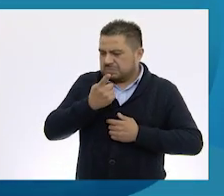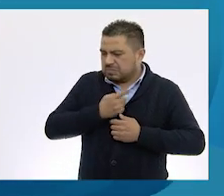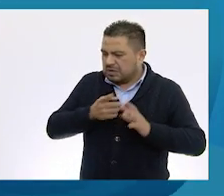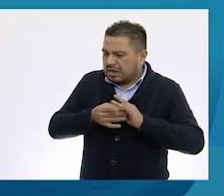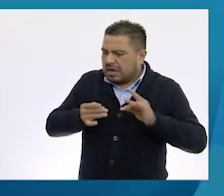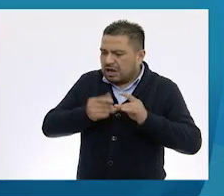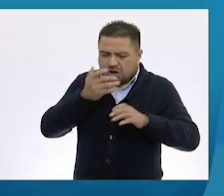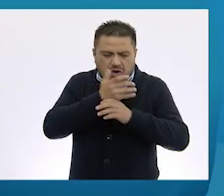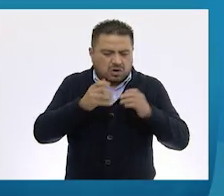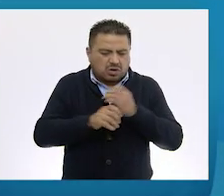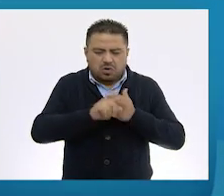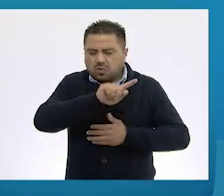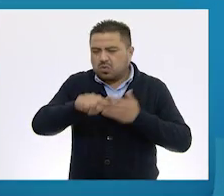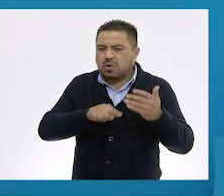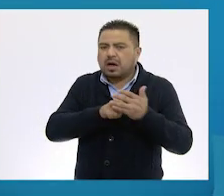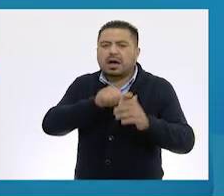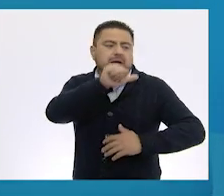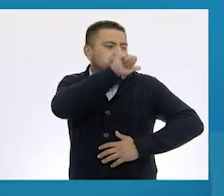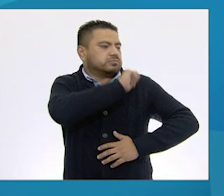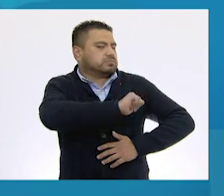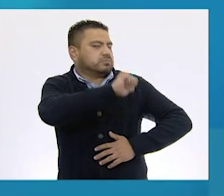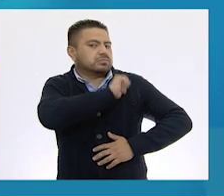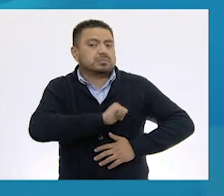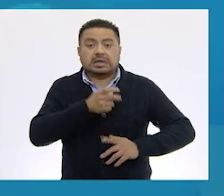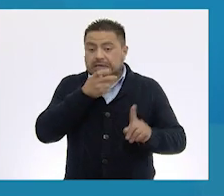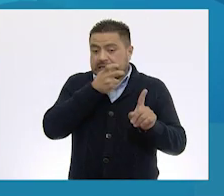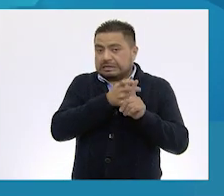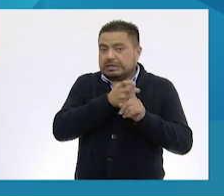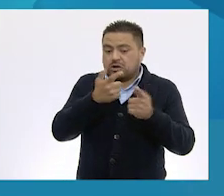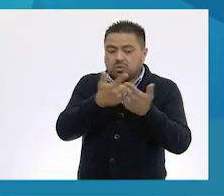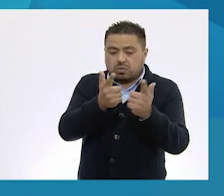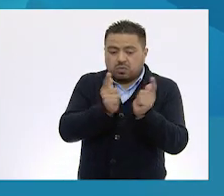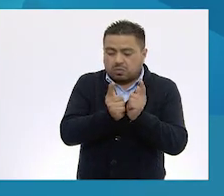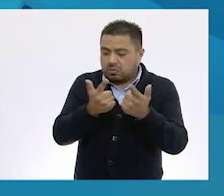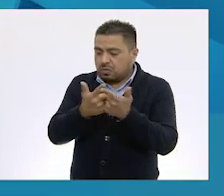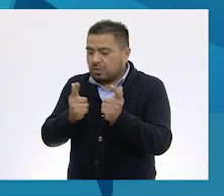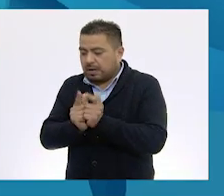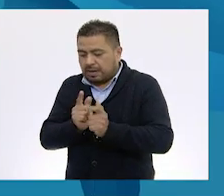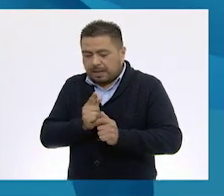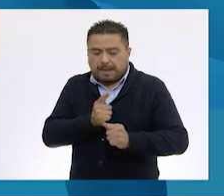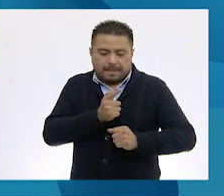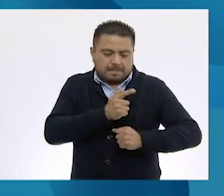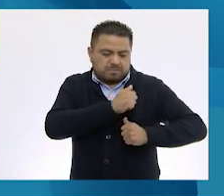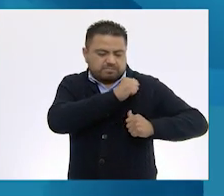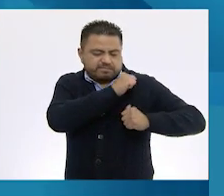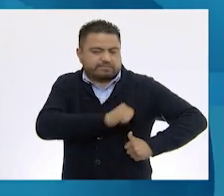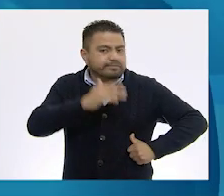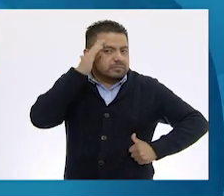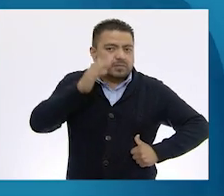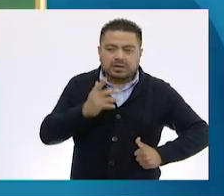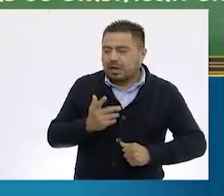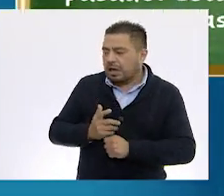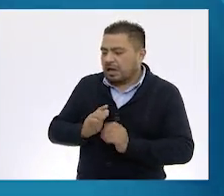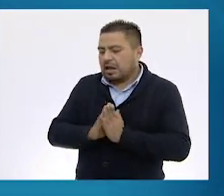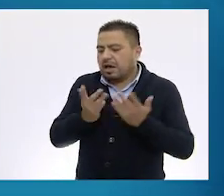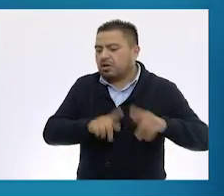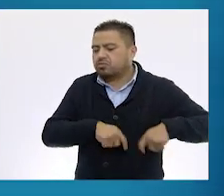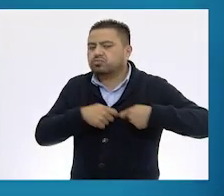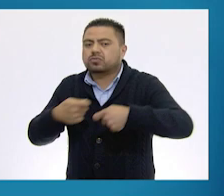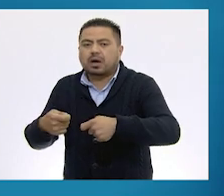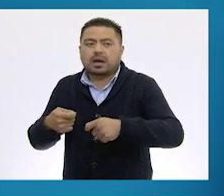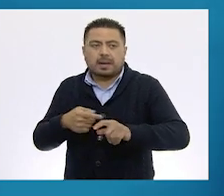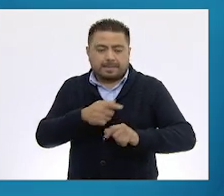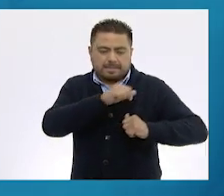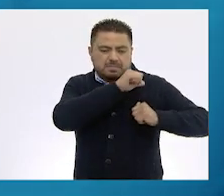sobre hechos que han tenido lugar en el pasado. Estas se clasifican en primarias y secundarias. Las